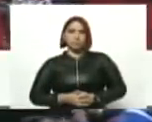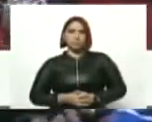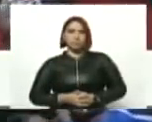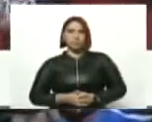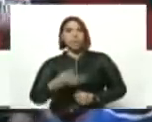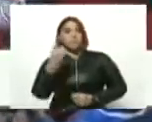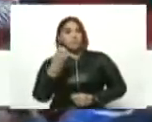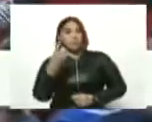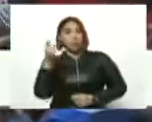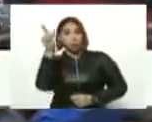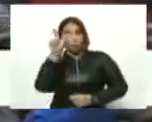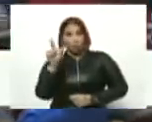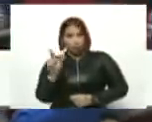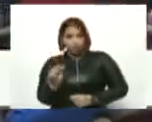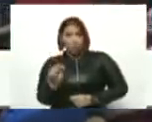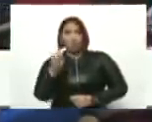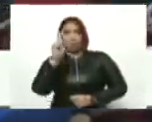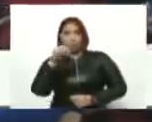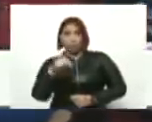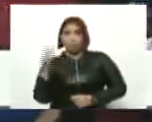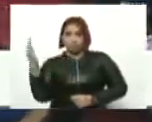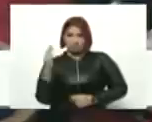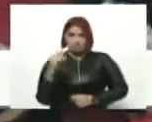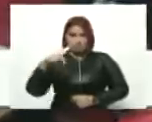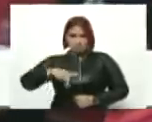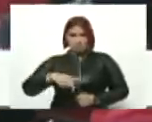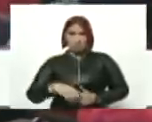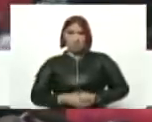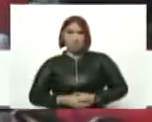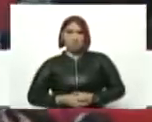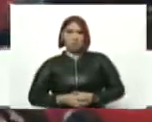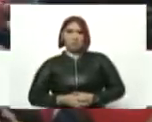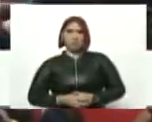Faltó Italia aquí, Italia.